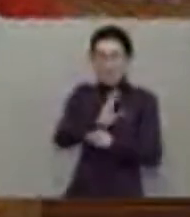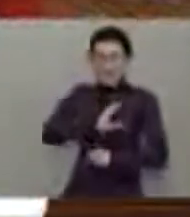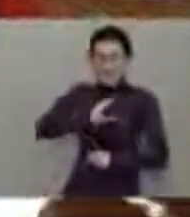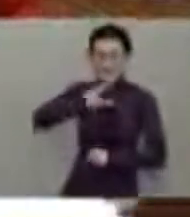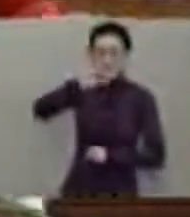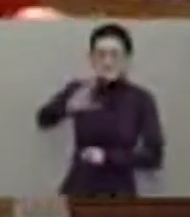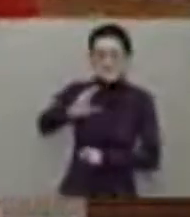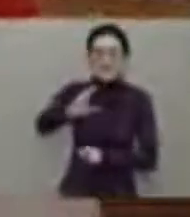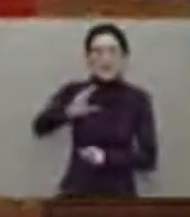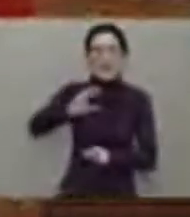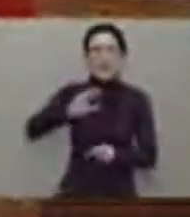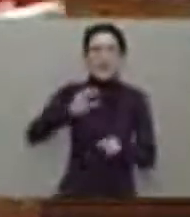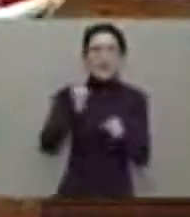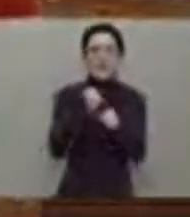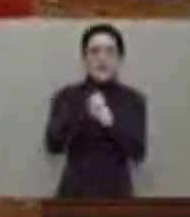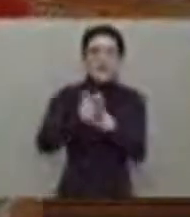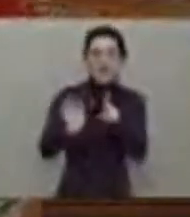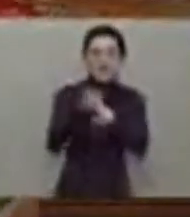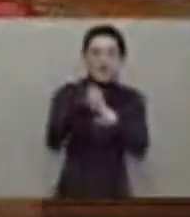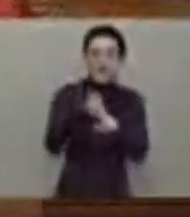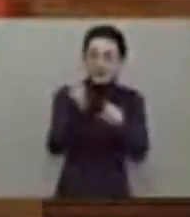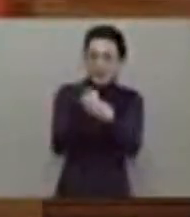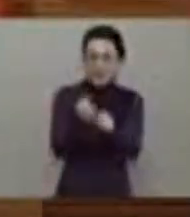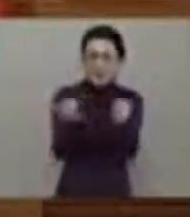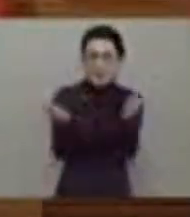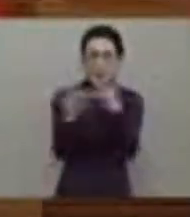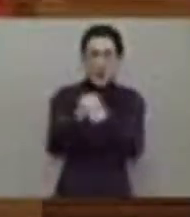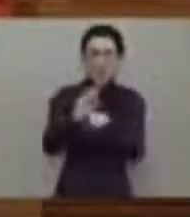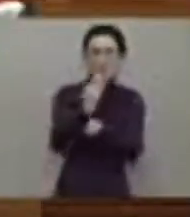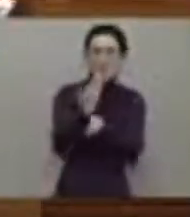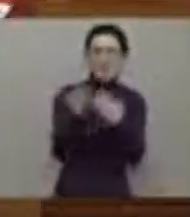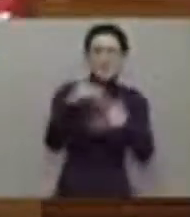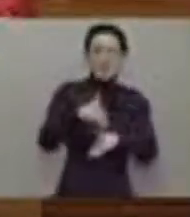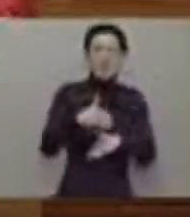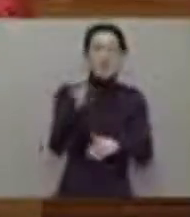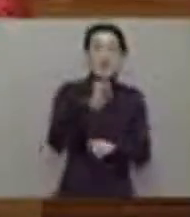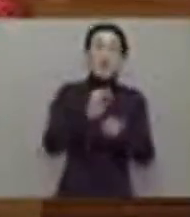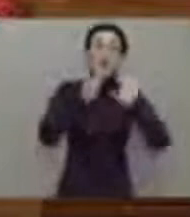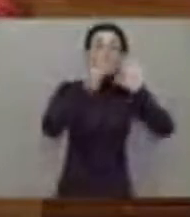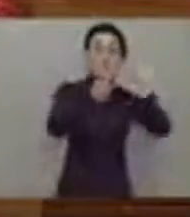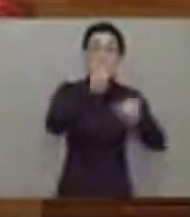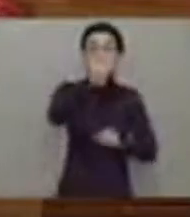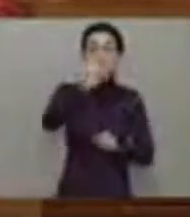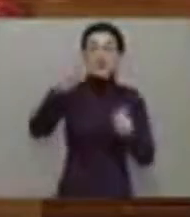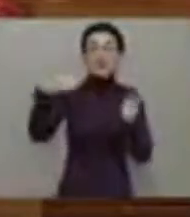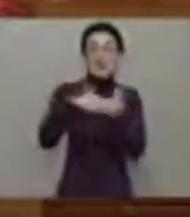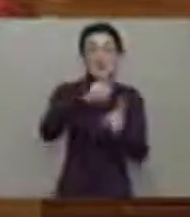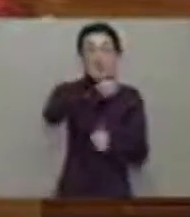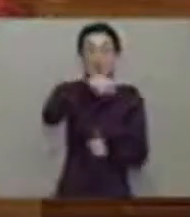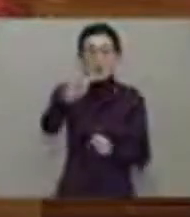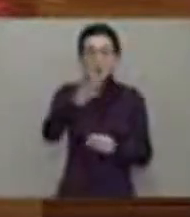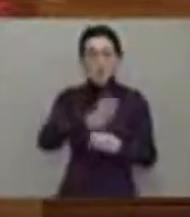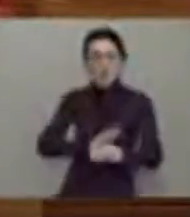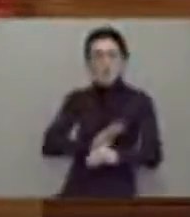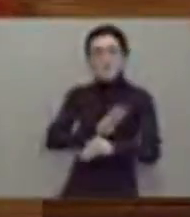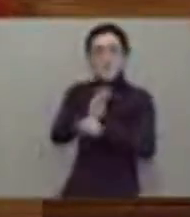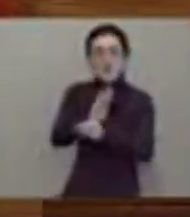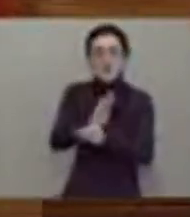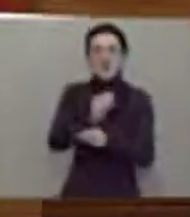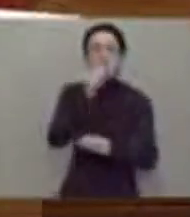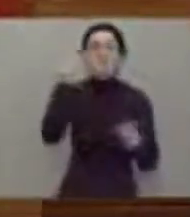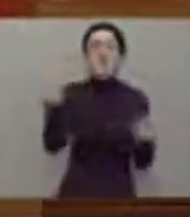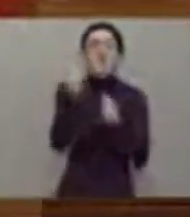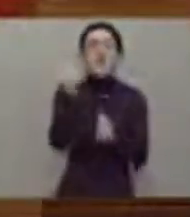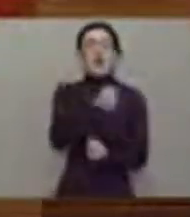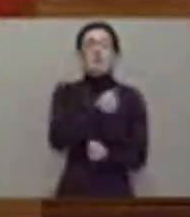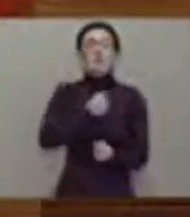para encontrar un empleo que es inexistente. O destinan 840.000 euros para mejorar la autonomía